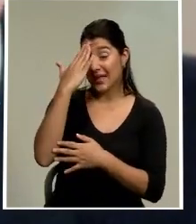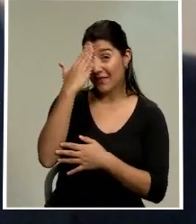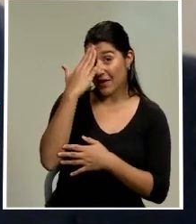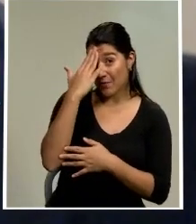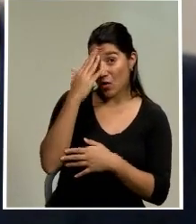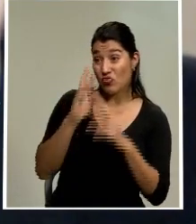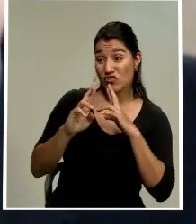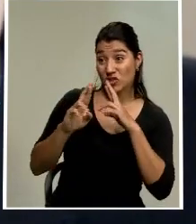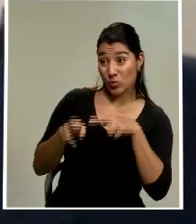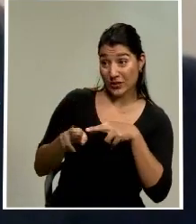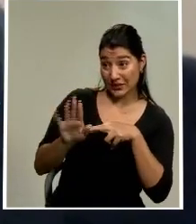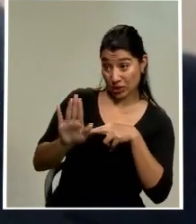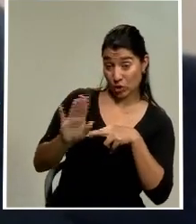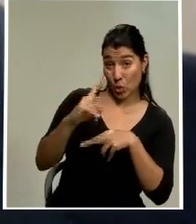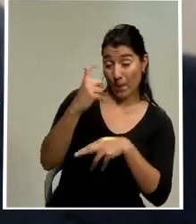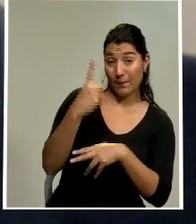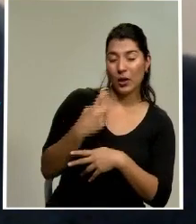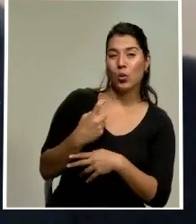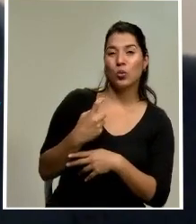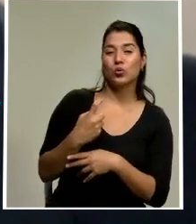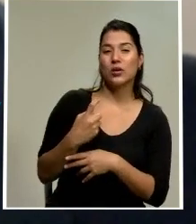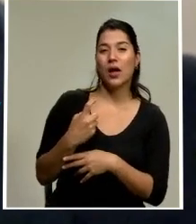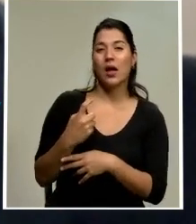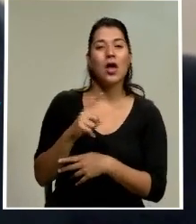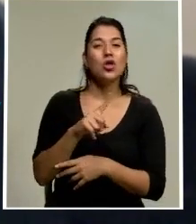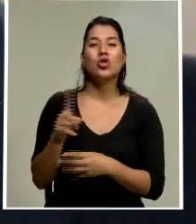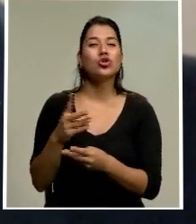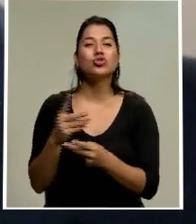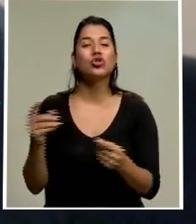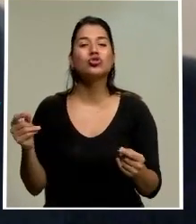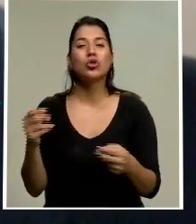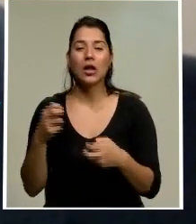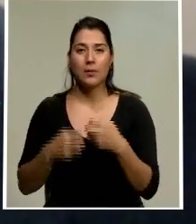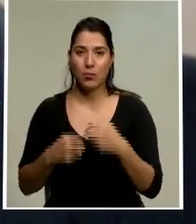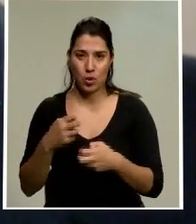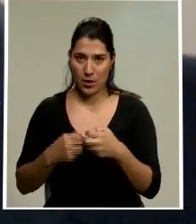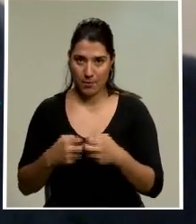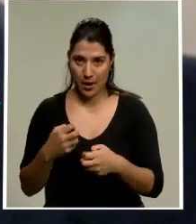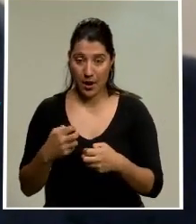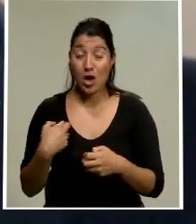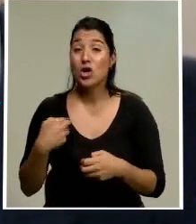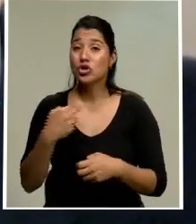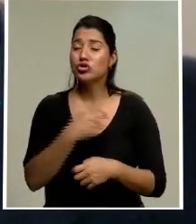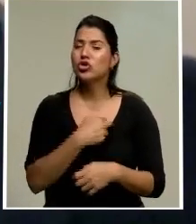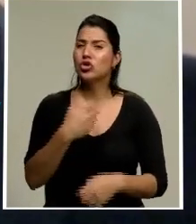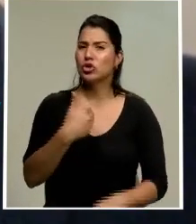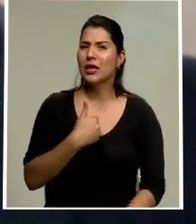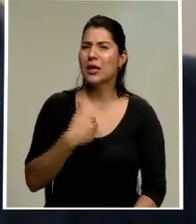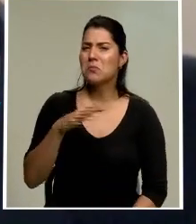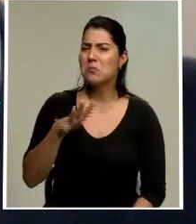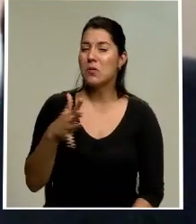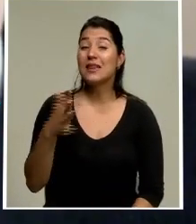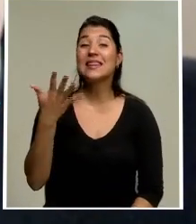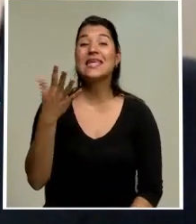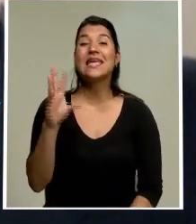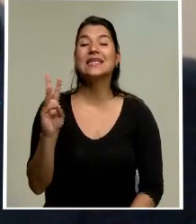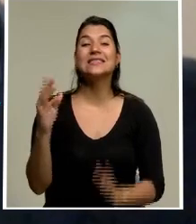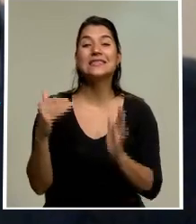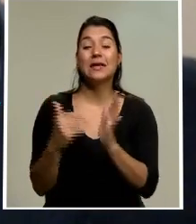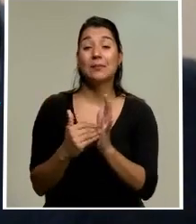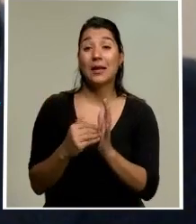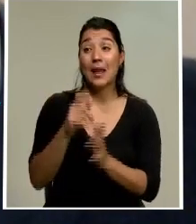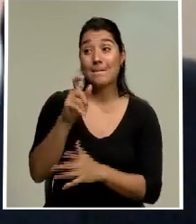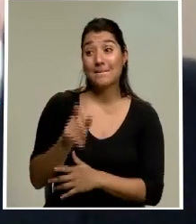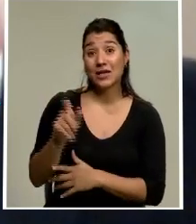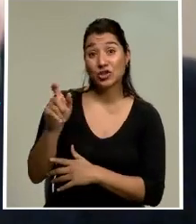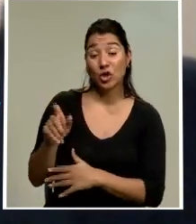eminentemente punitivas no solucionan el problema. Nosotros tenemos alrededor de 16,000 personas